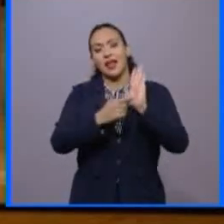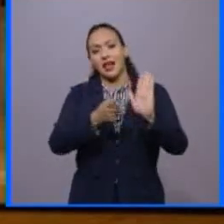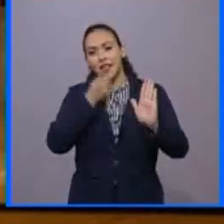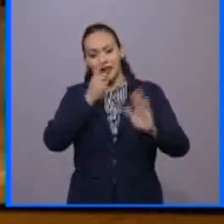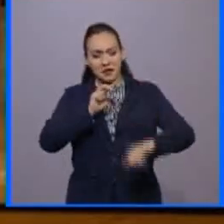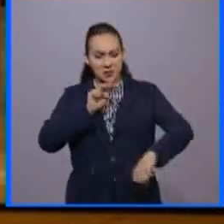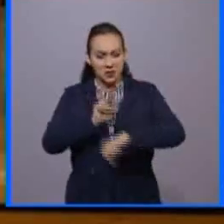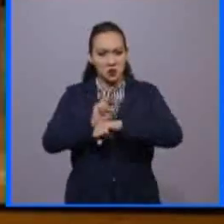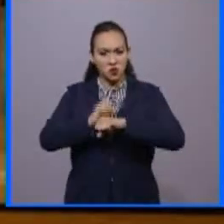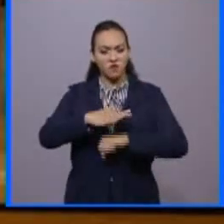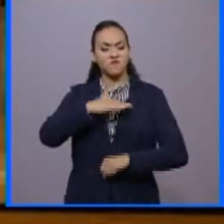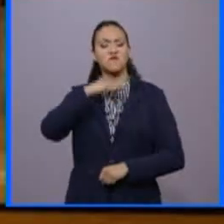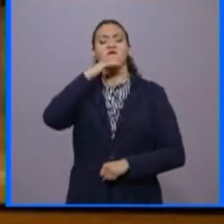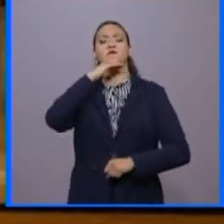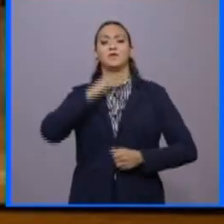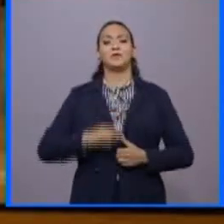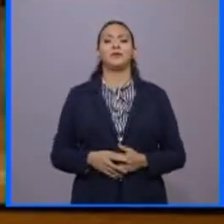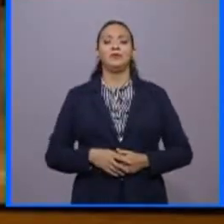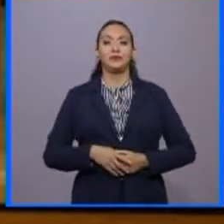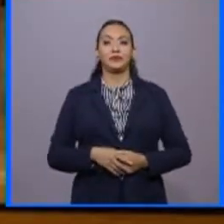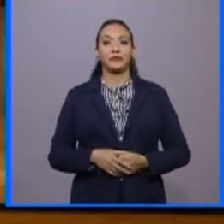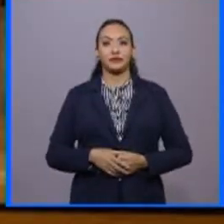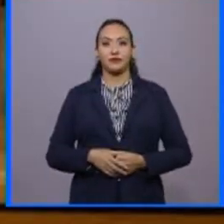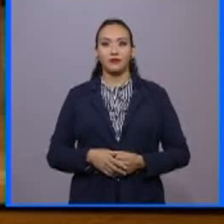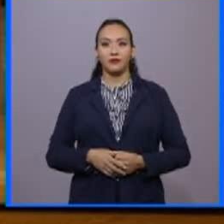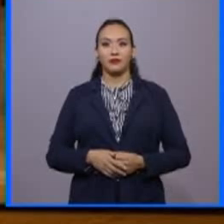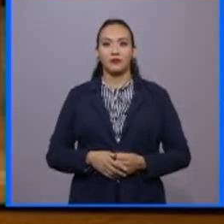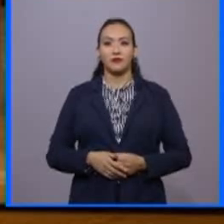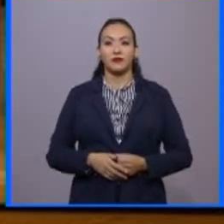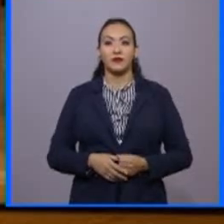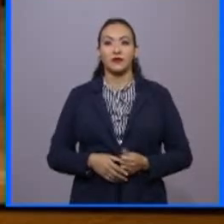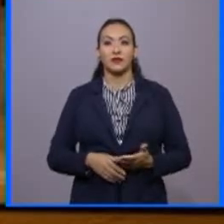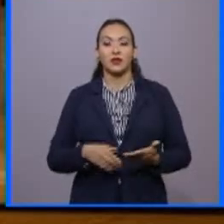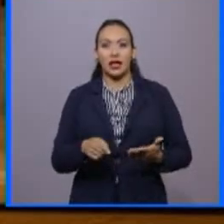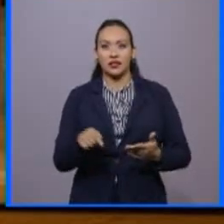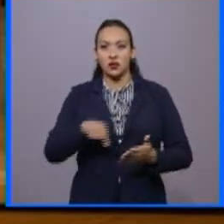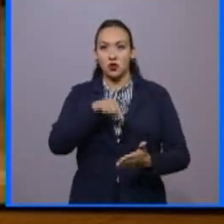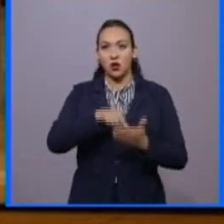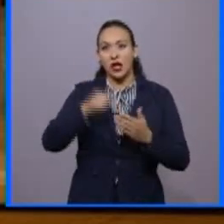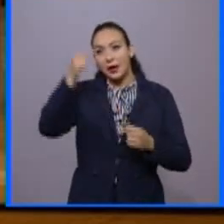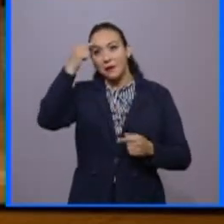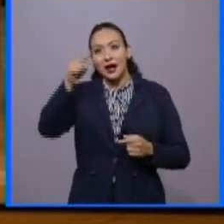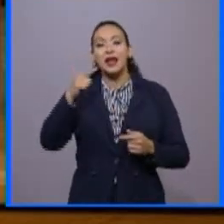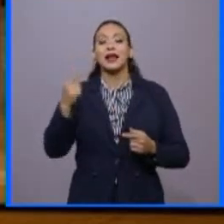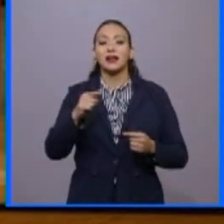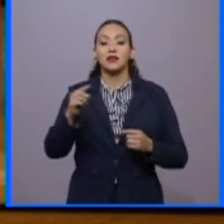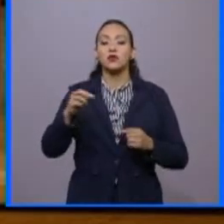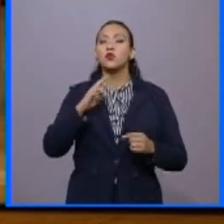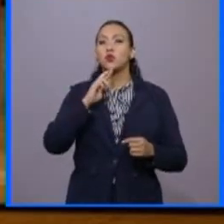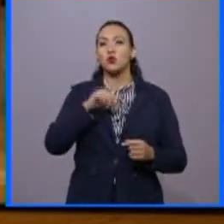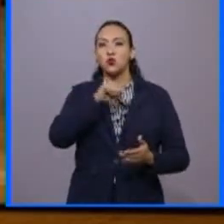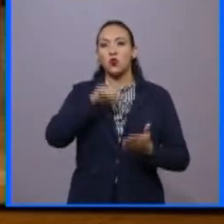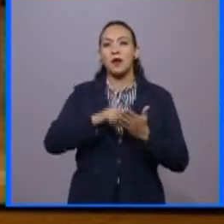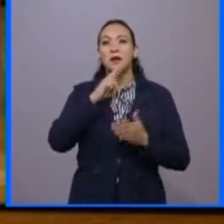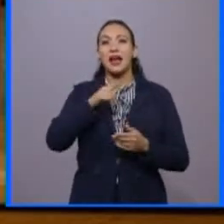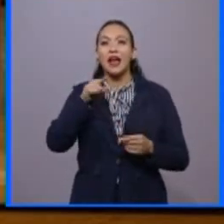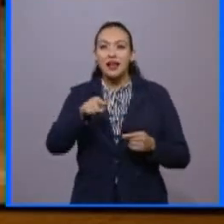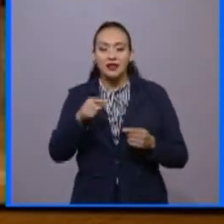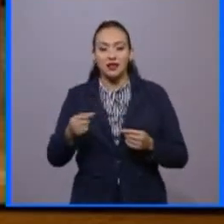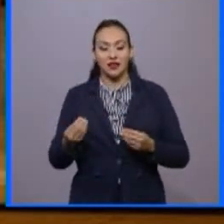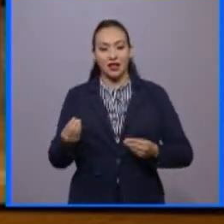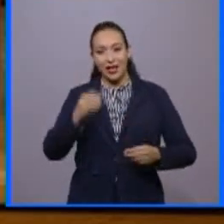la Dignidad. La abogacía no ha logrado crear un espacio de optimismo, donde se vea que hay